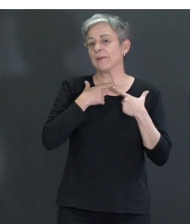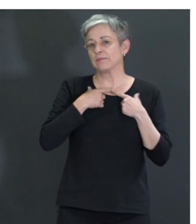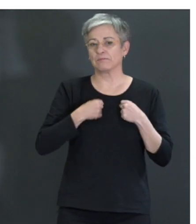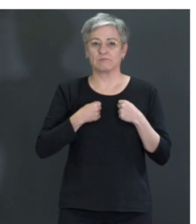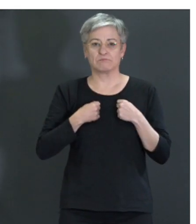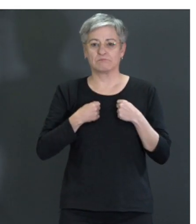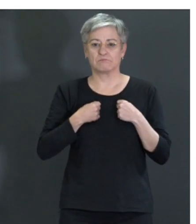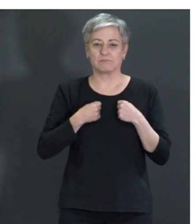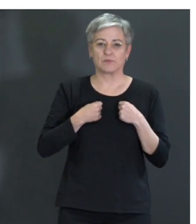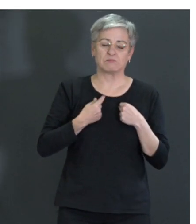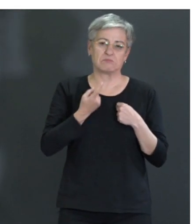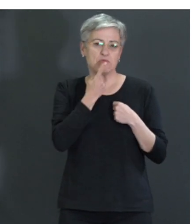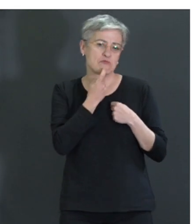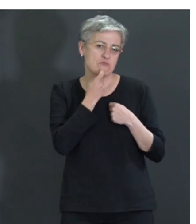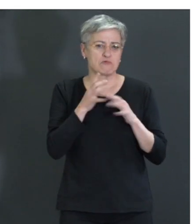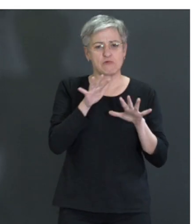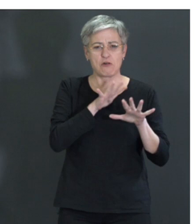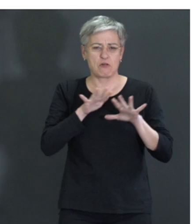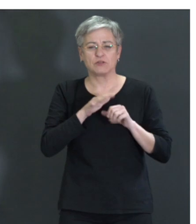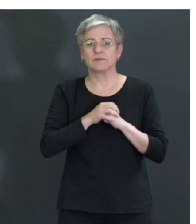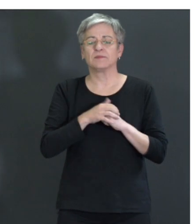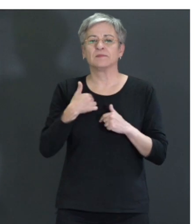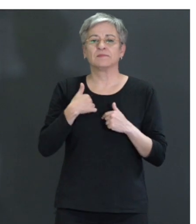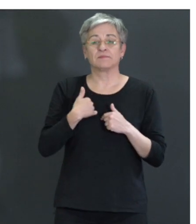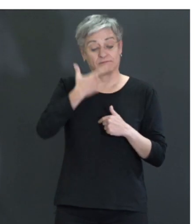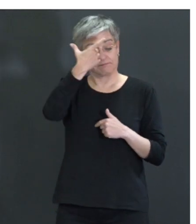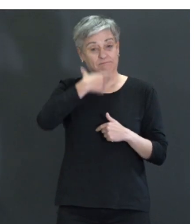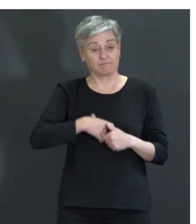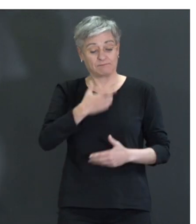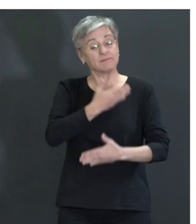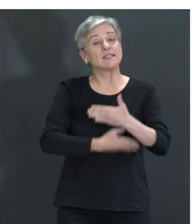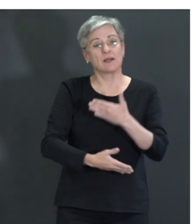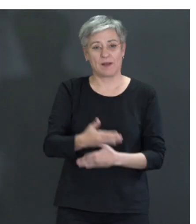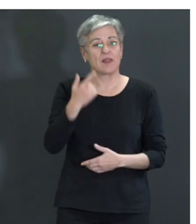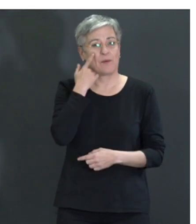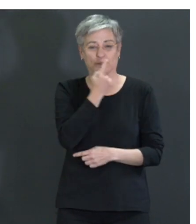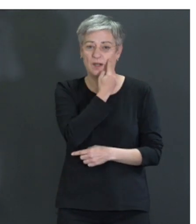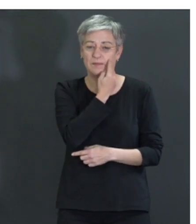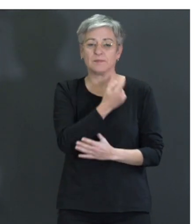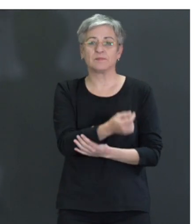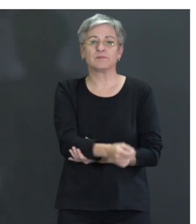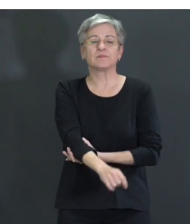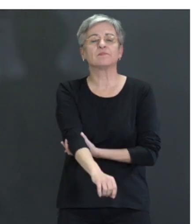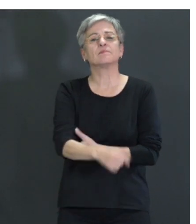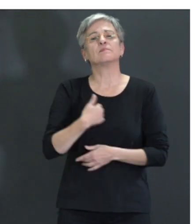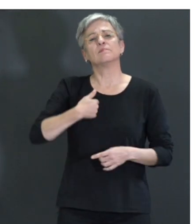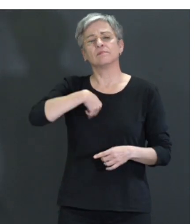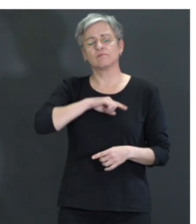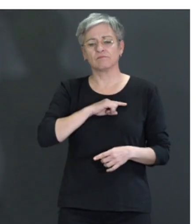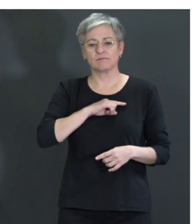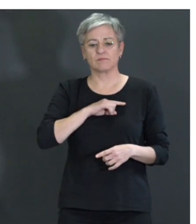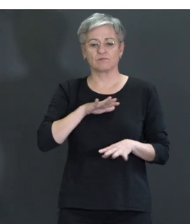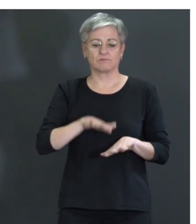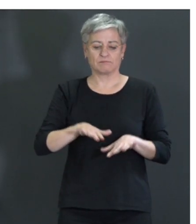en tonos rojizos. Bueno, y soy una persona con discapacidad visual, ¿vale? Estamos en